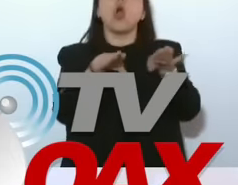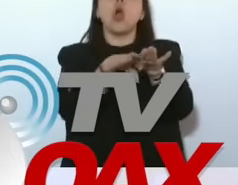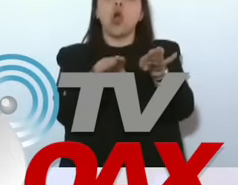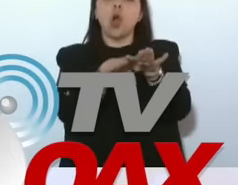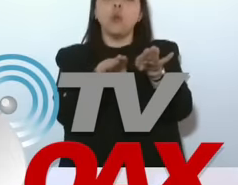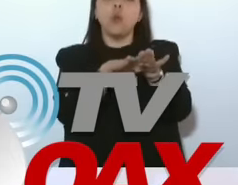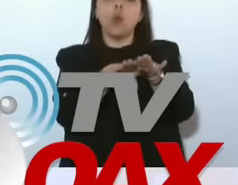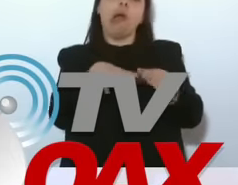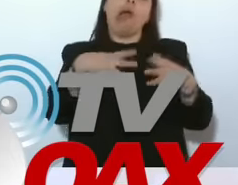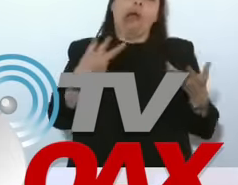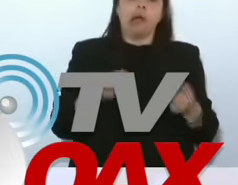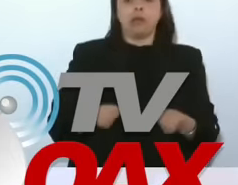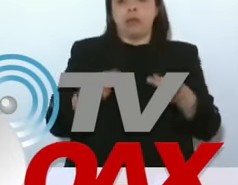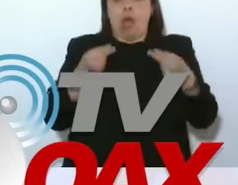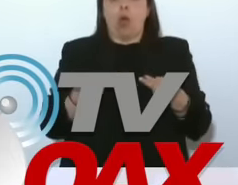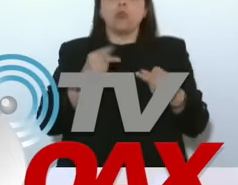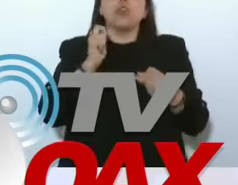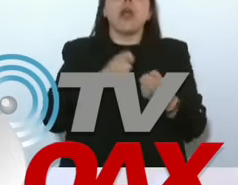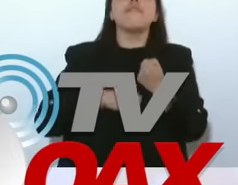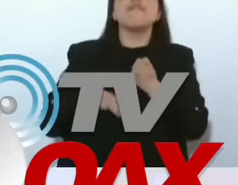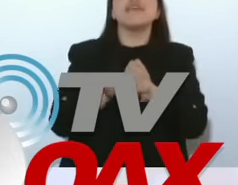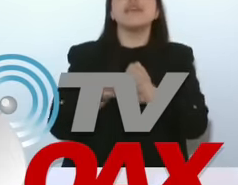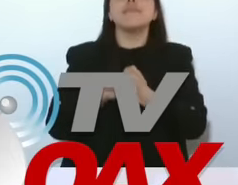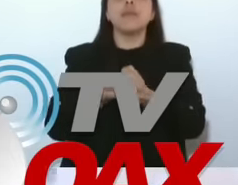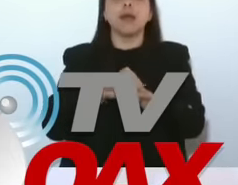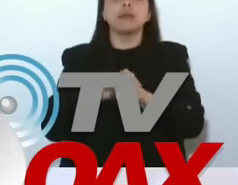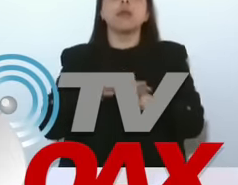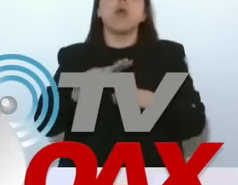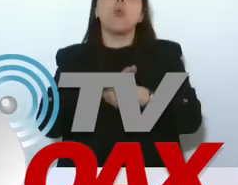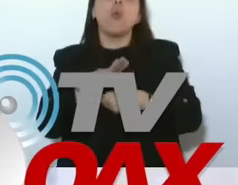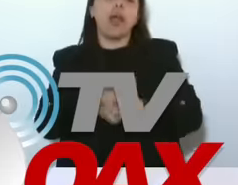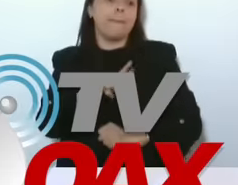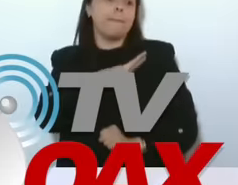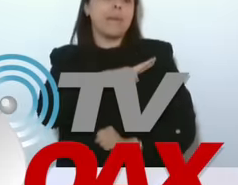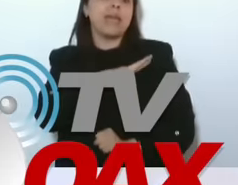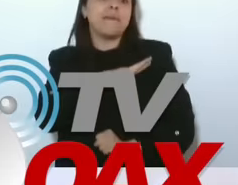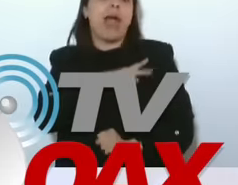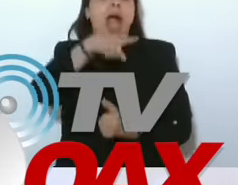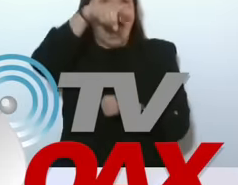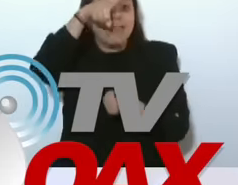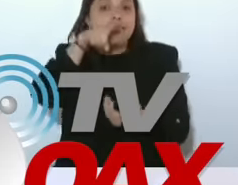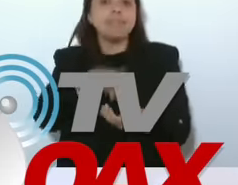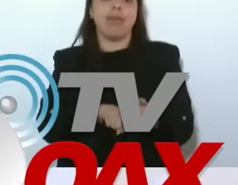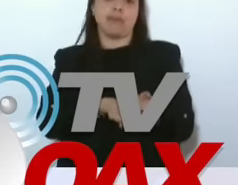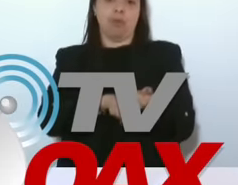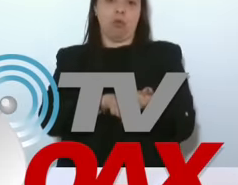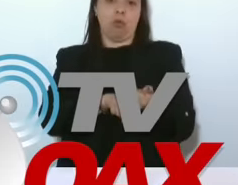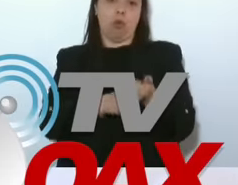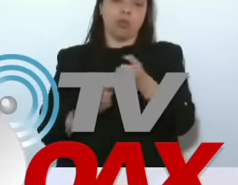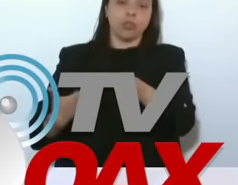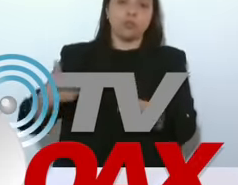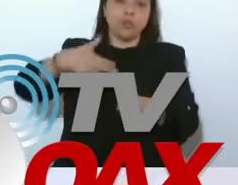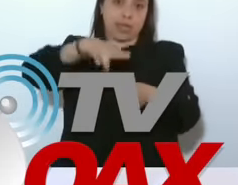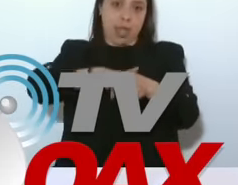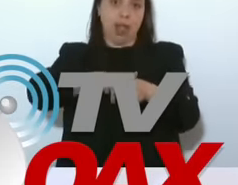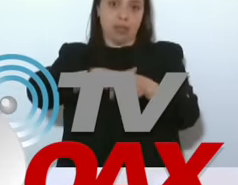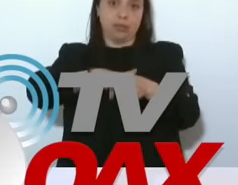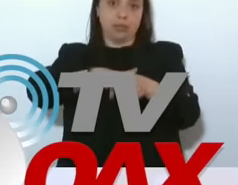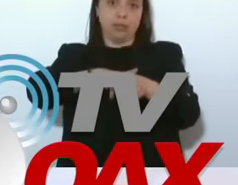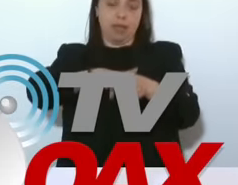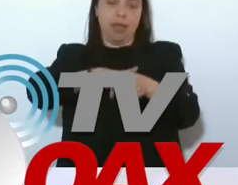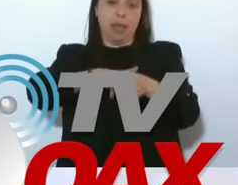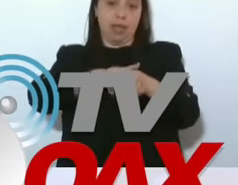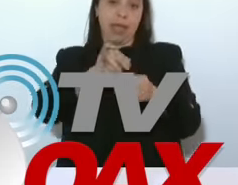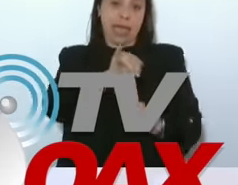tener farmacias privadas dentro de las clínicas del ISSSTE y del Seguro Social.